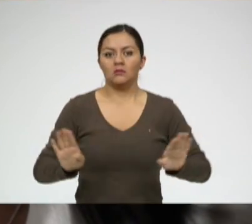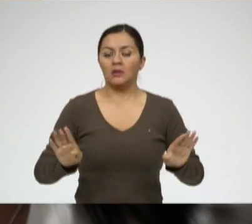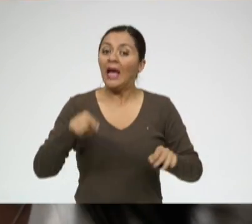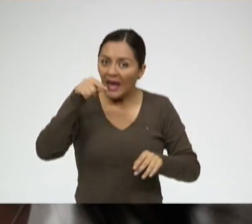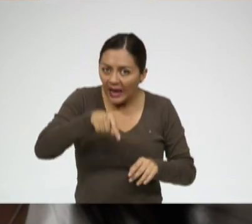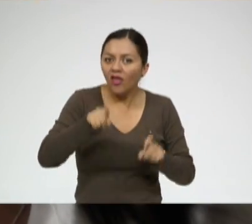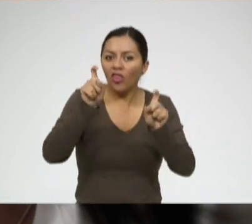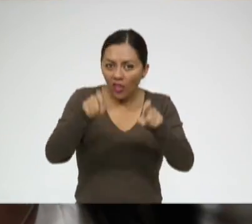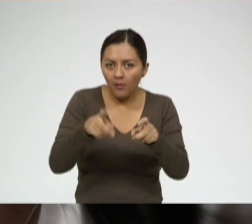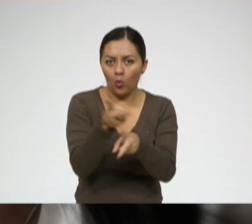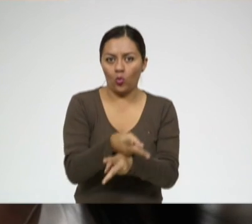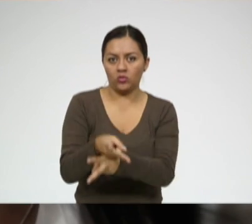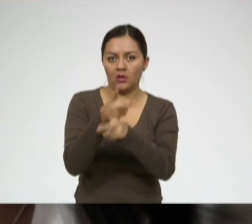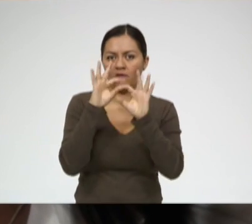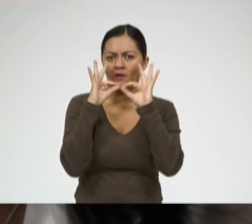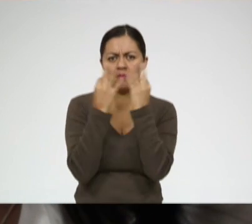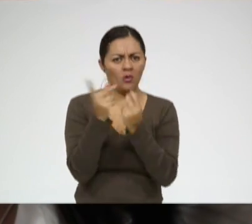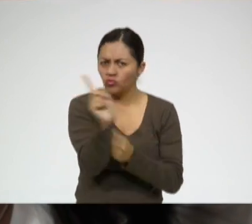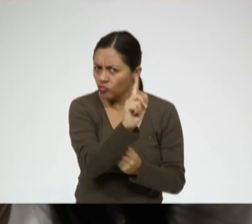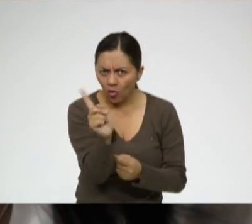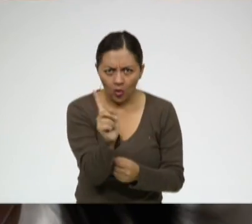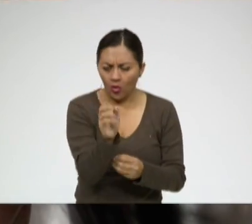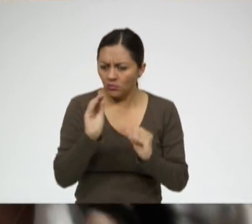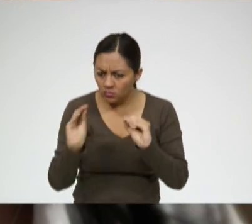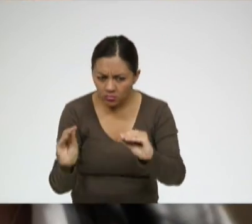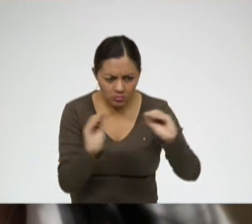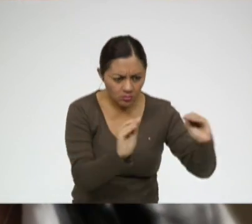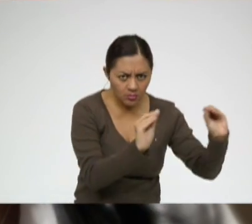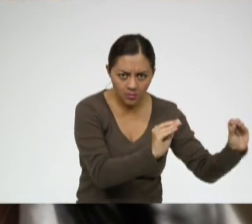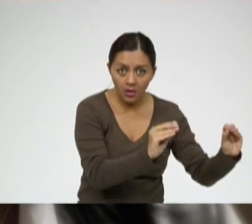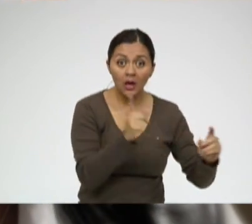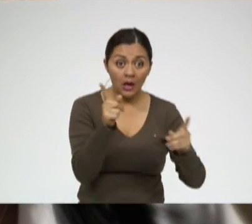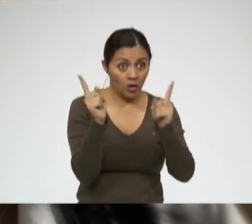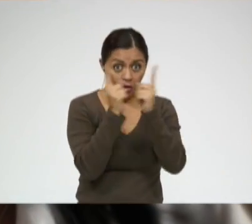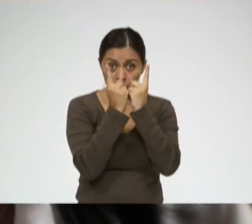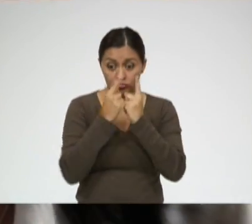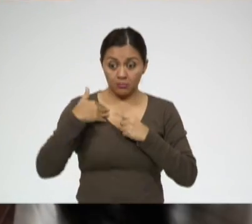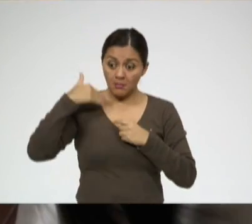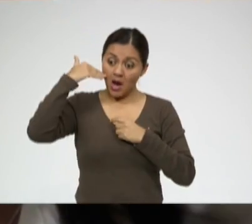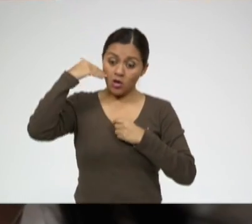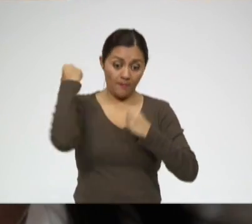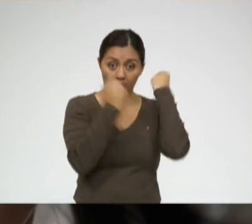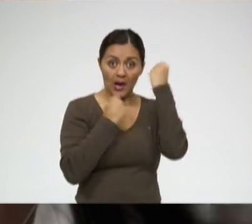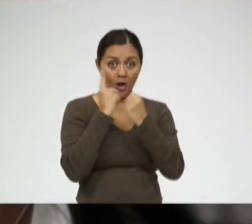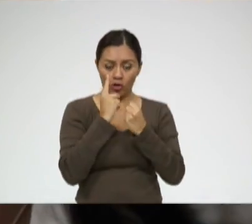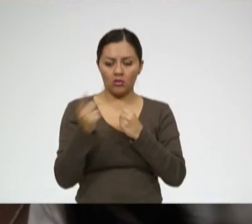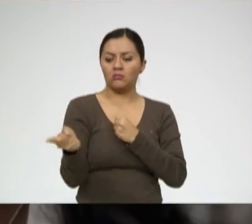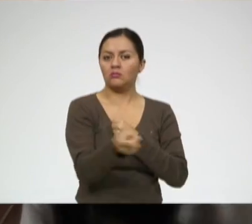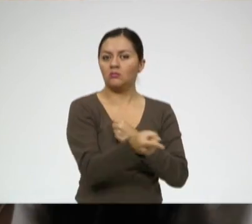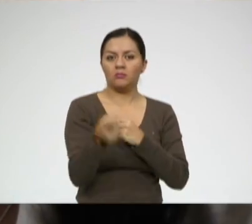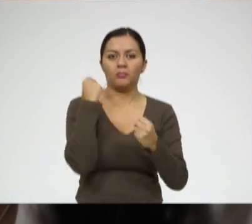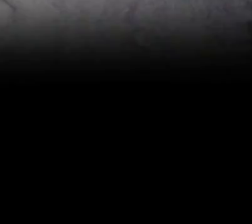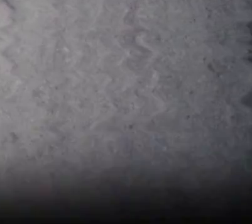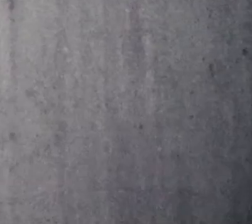lo que hay que evitar en las familias, que no lleguen a la violencia verbal, que está casi a un paso de la violencia